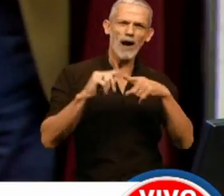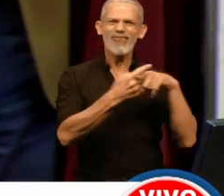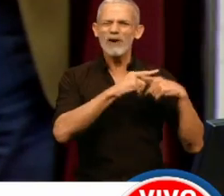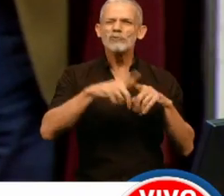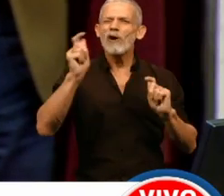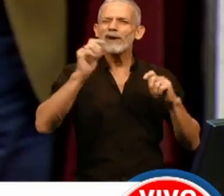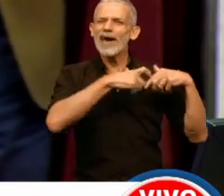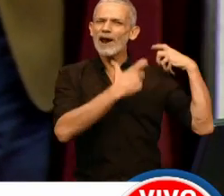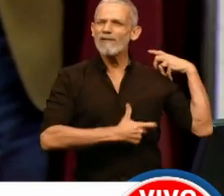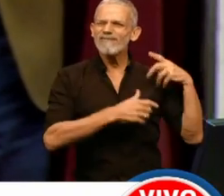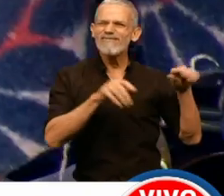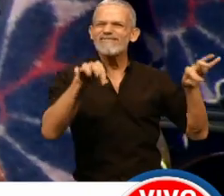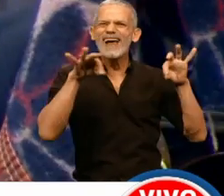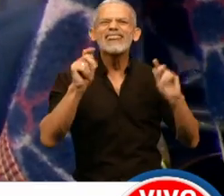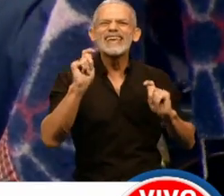en